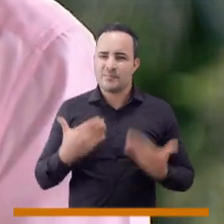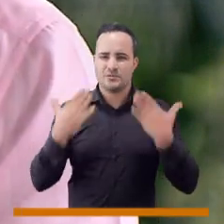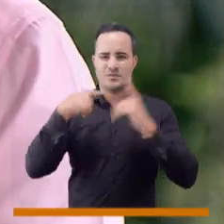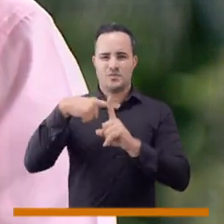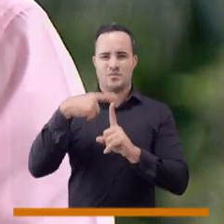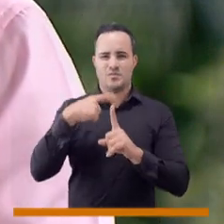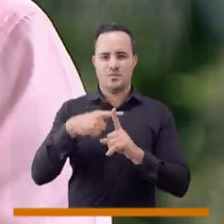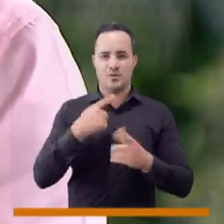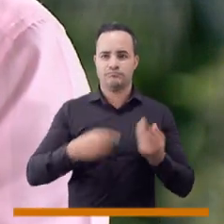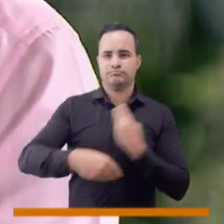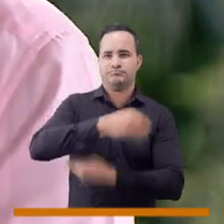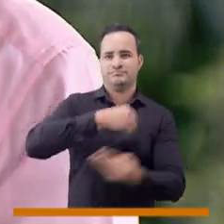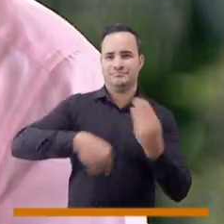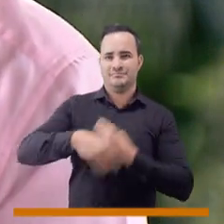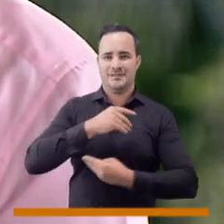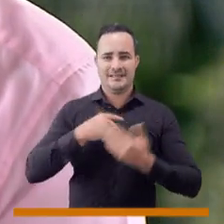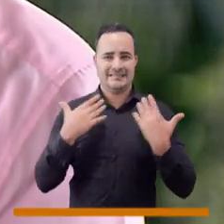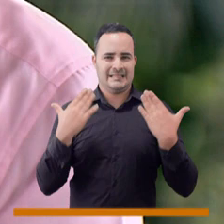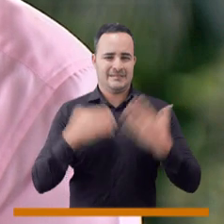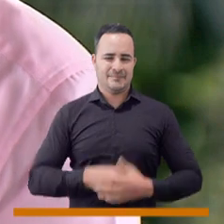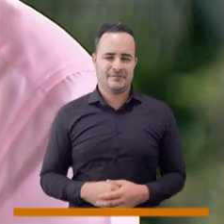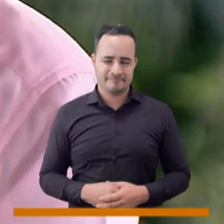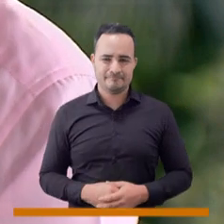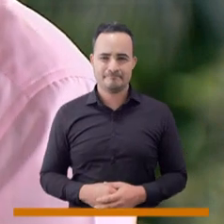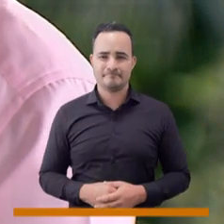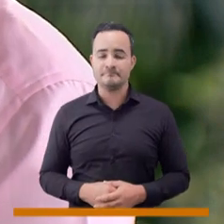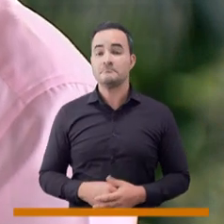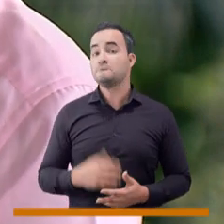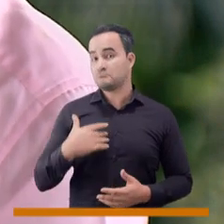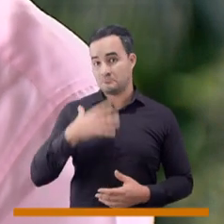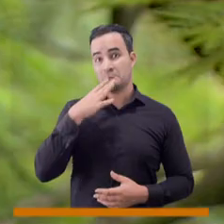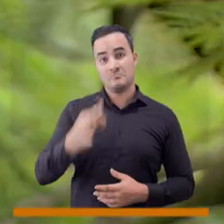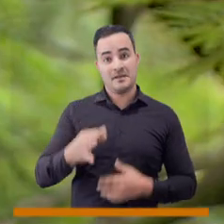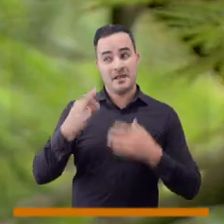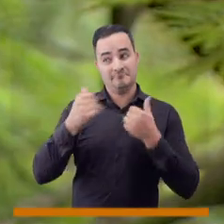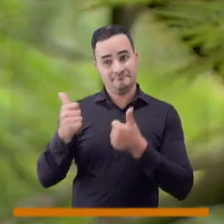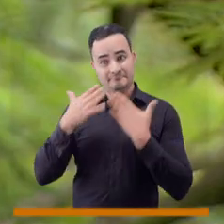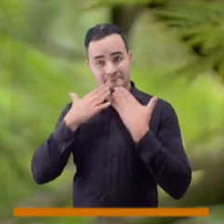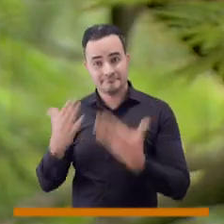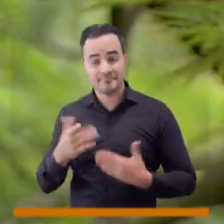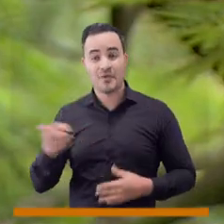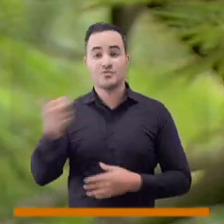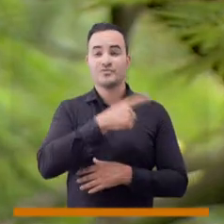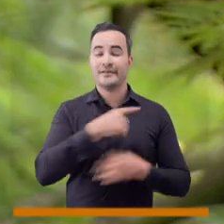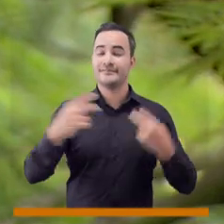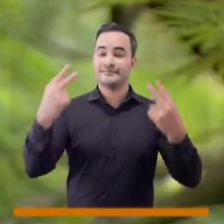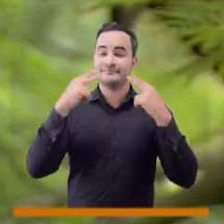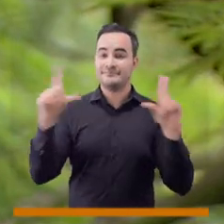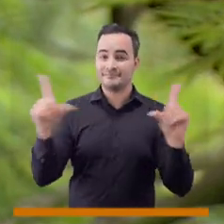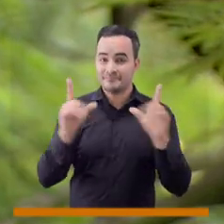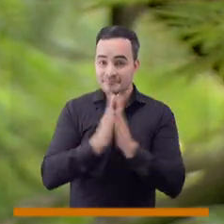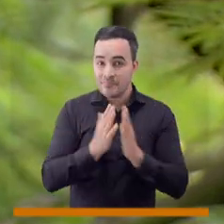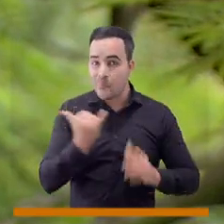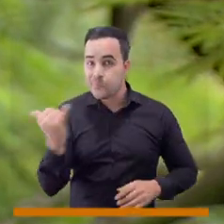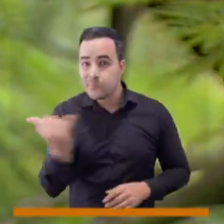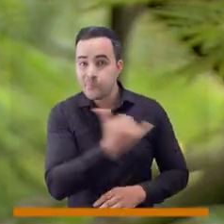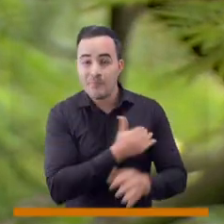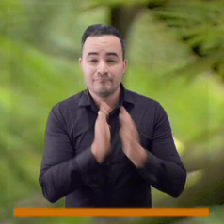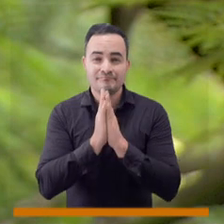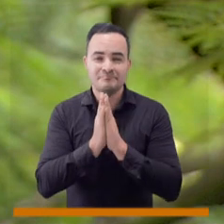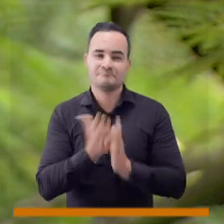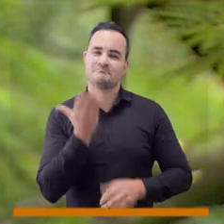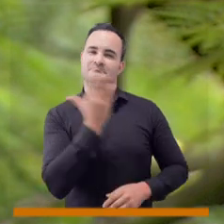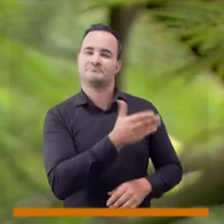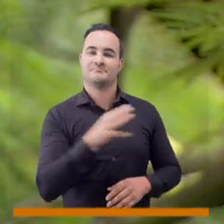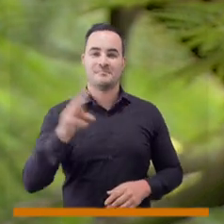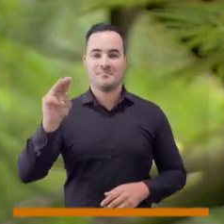que traería consigo los recursos públicos. Muy bien, pues los quiero invitar a ustedes y a nuestros televidentes a que nos